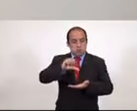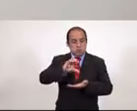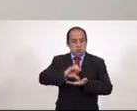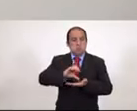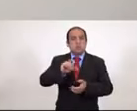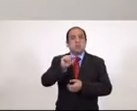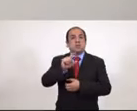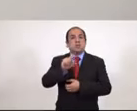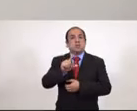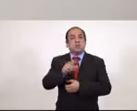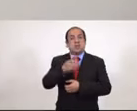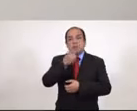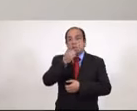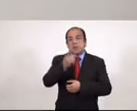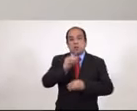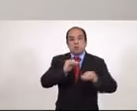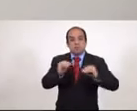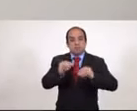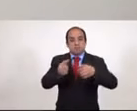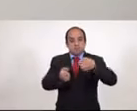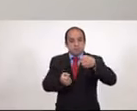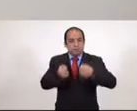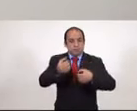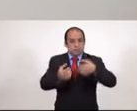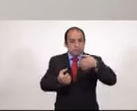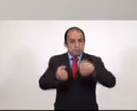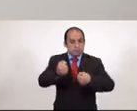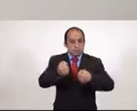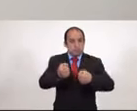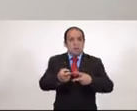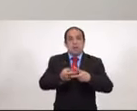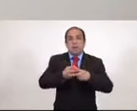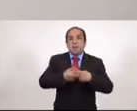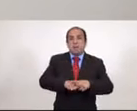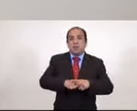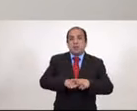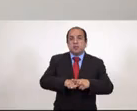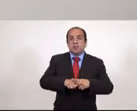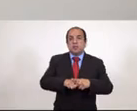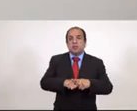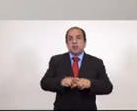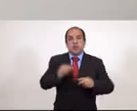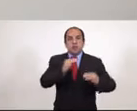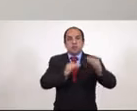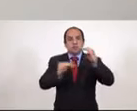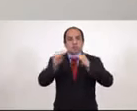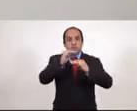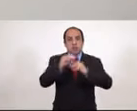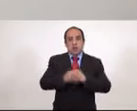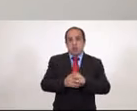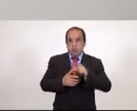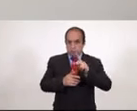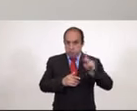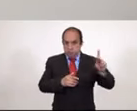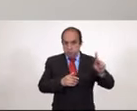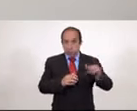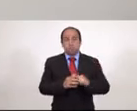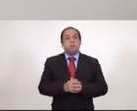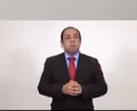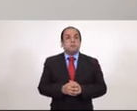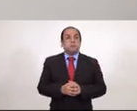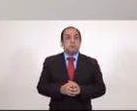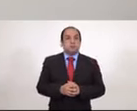con el movimiento de las válvulas, movimiento que inició desde las montañas del poniente